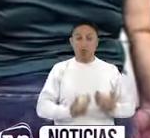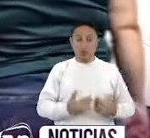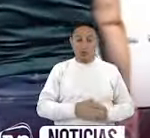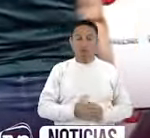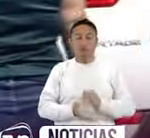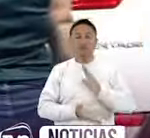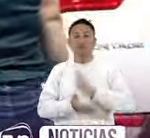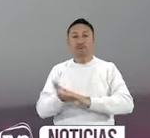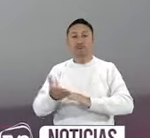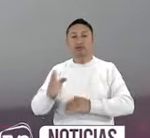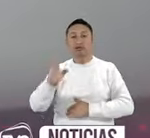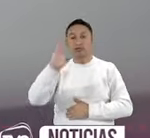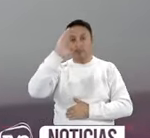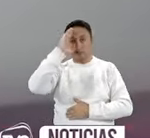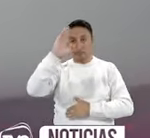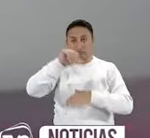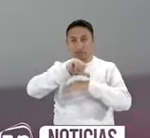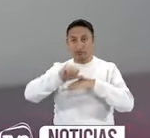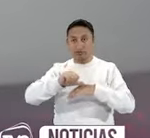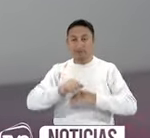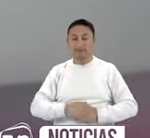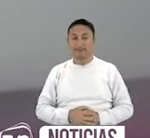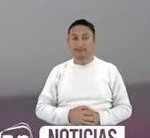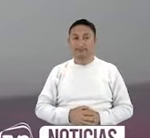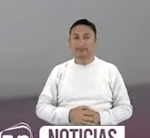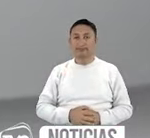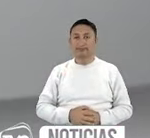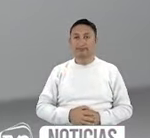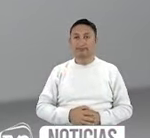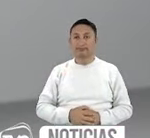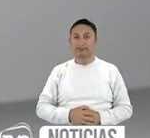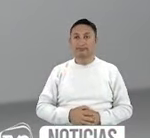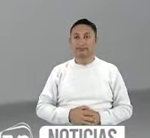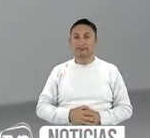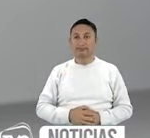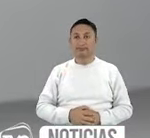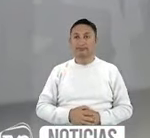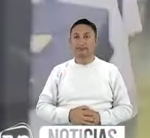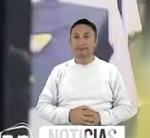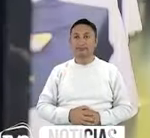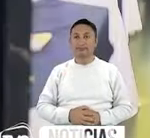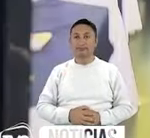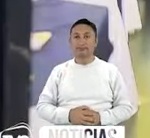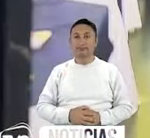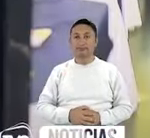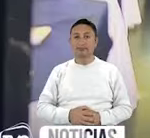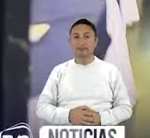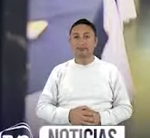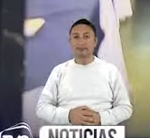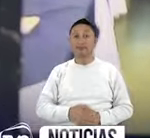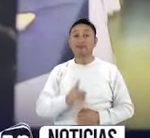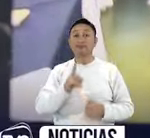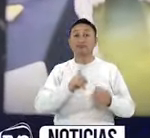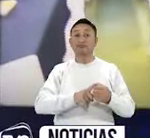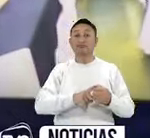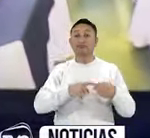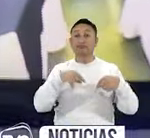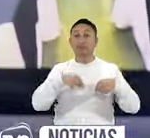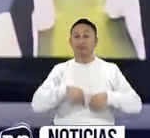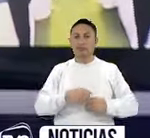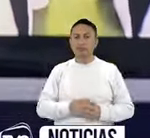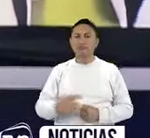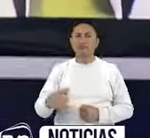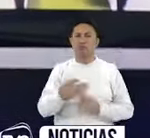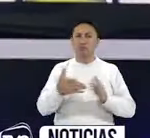el Centro Forense de Manta, informó Maite Morán. En Quito existe una reducción de muertes violentas,